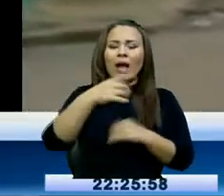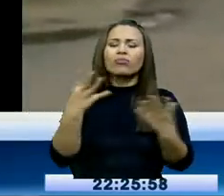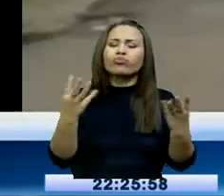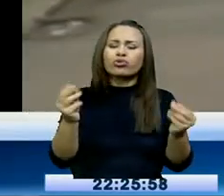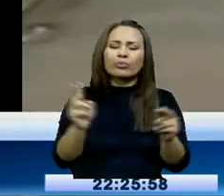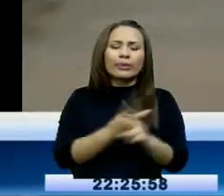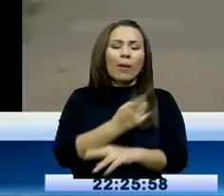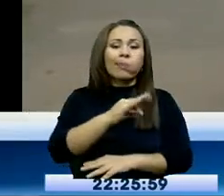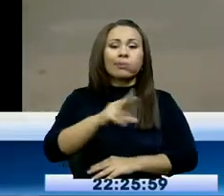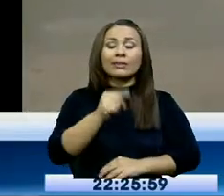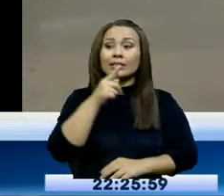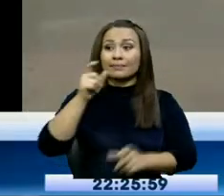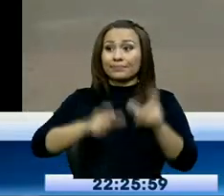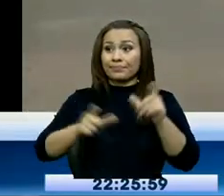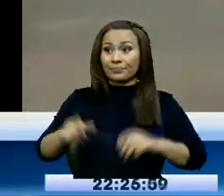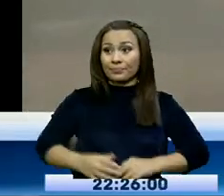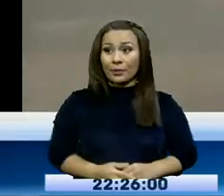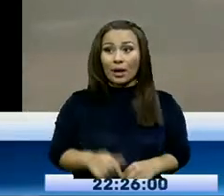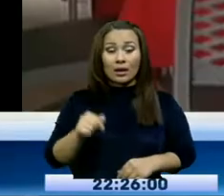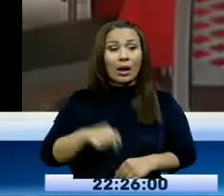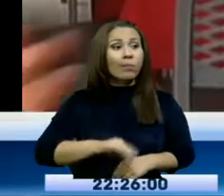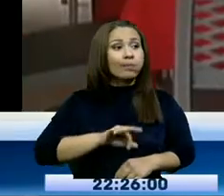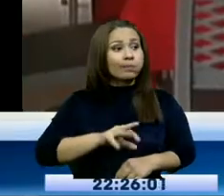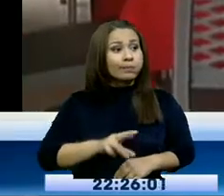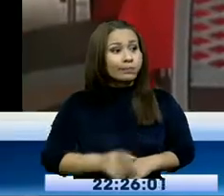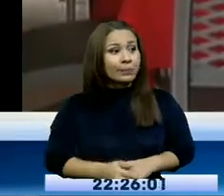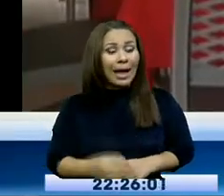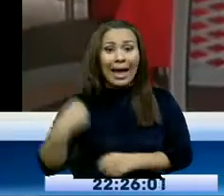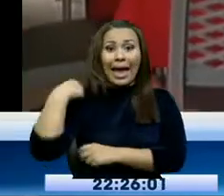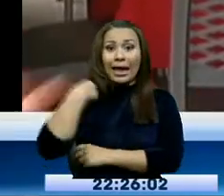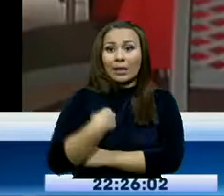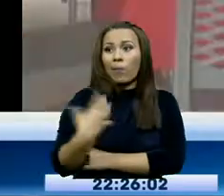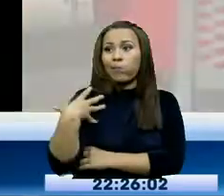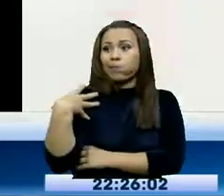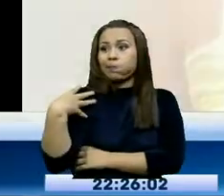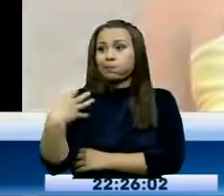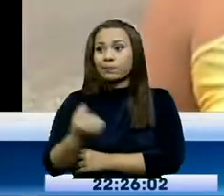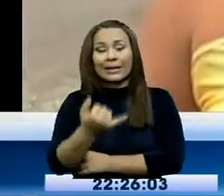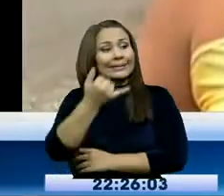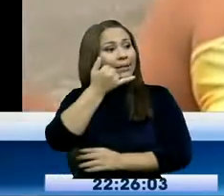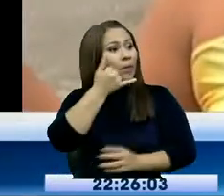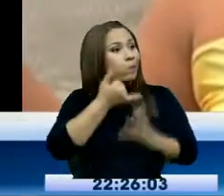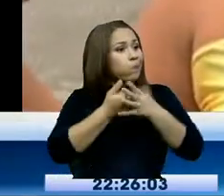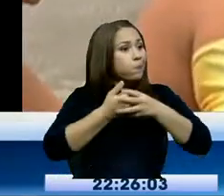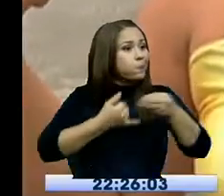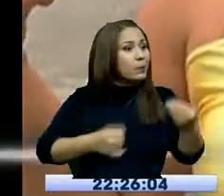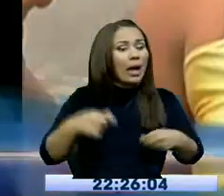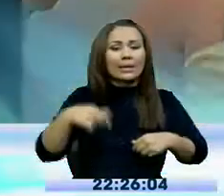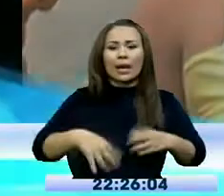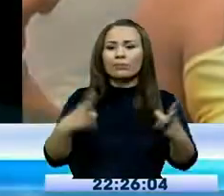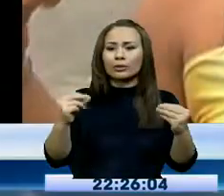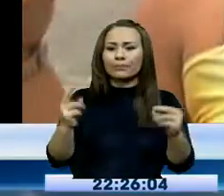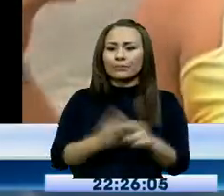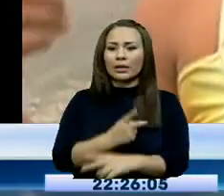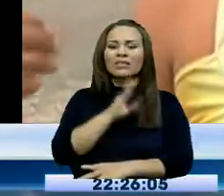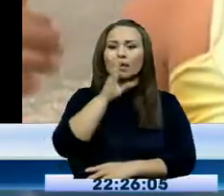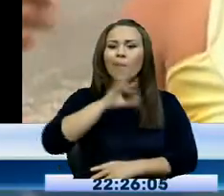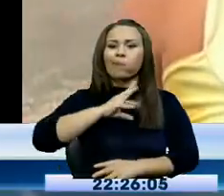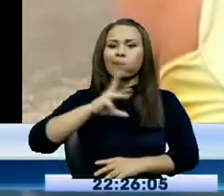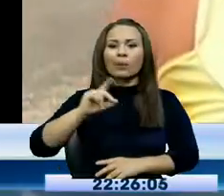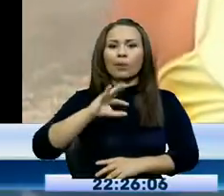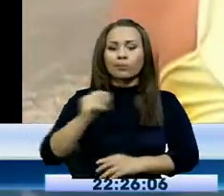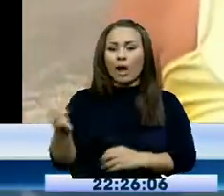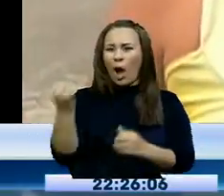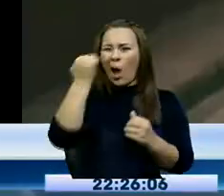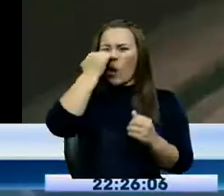que pasan por aquel sector, les asaltan, que les roban, se les llevan las carteras, se les llevan el celular. El otro día por aquí asaltaron a un joven. Le golpearon